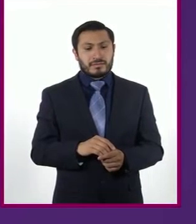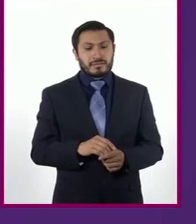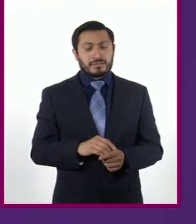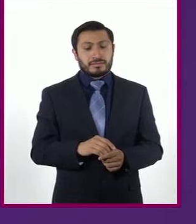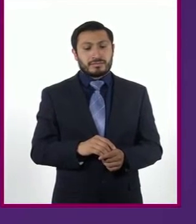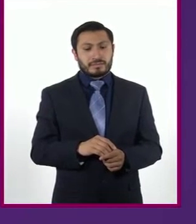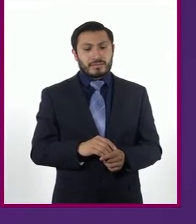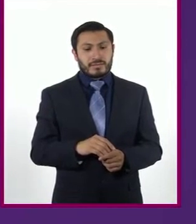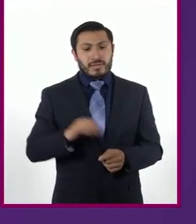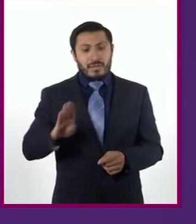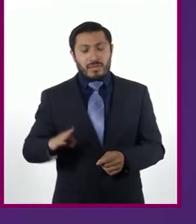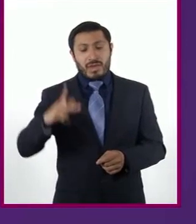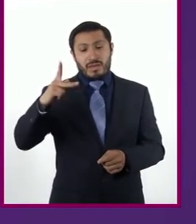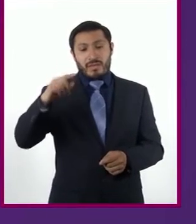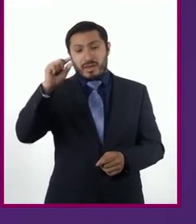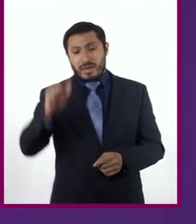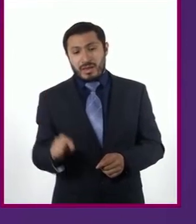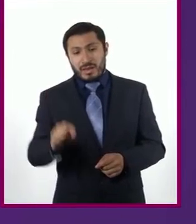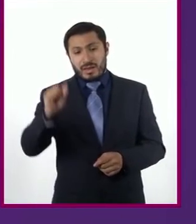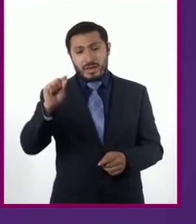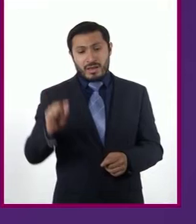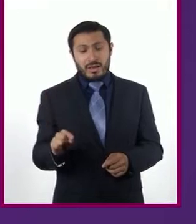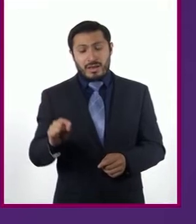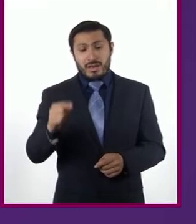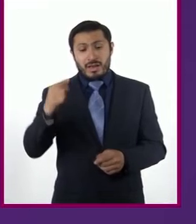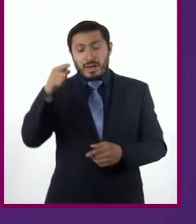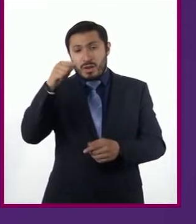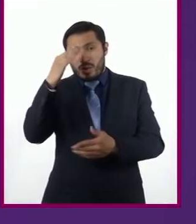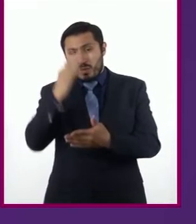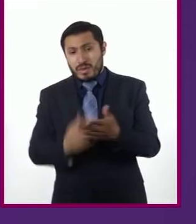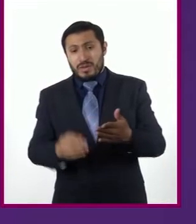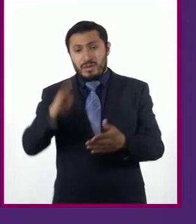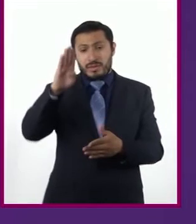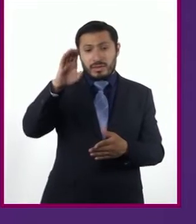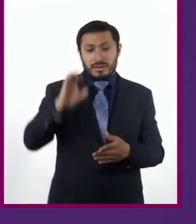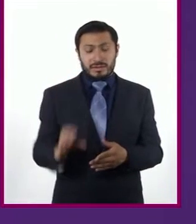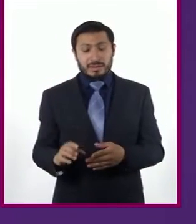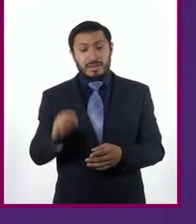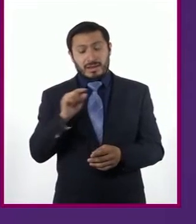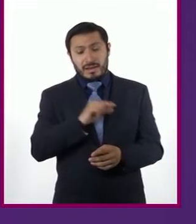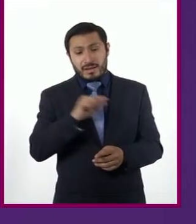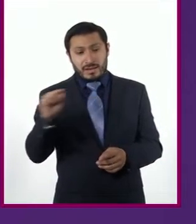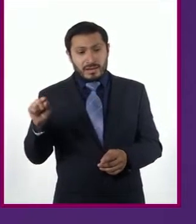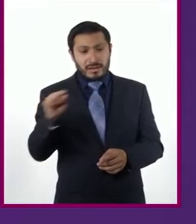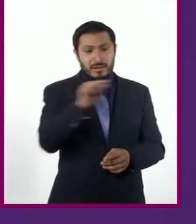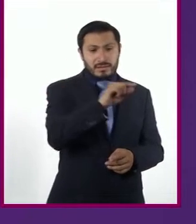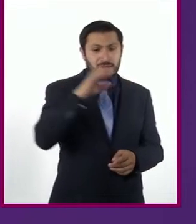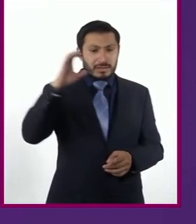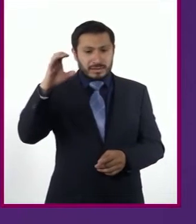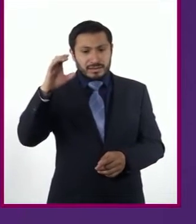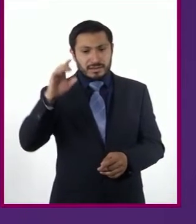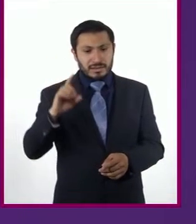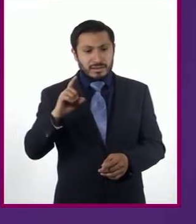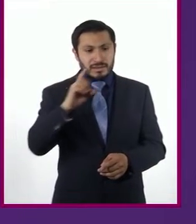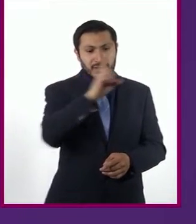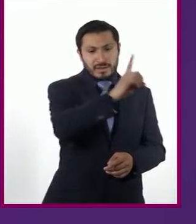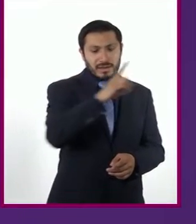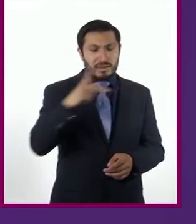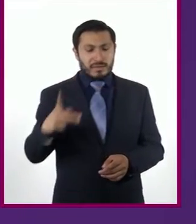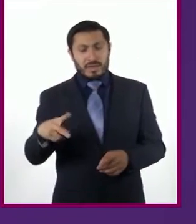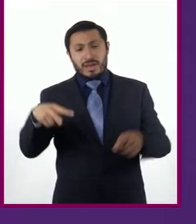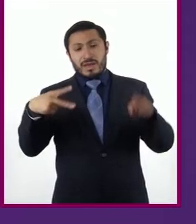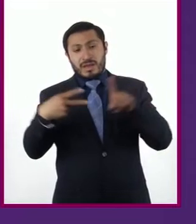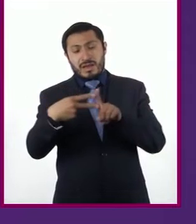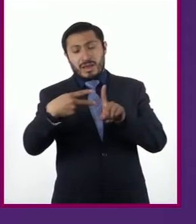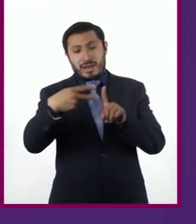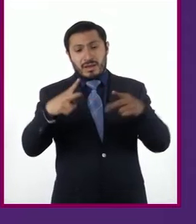lado BP mide un medio de BC. El triángulo CDP es triángulo rectángulo